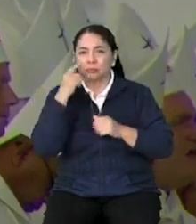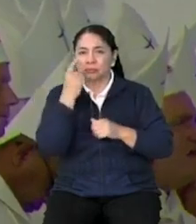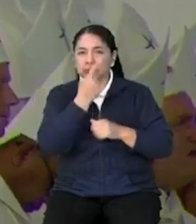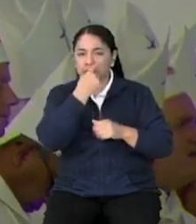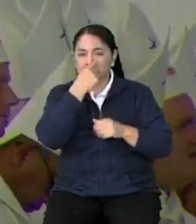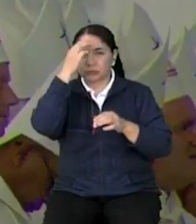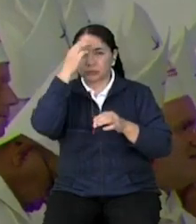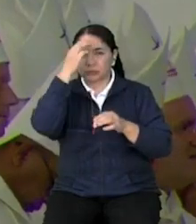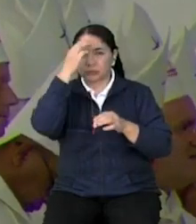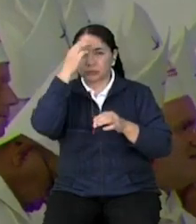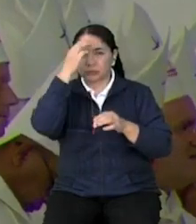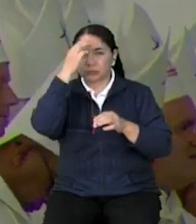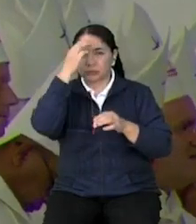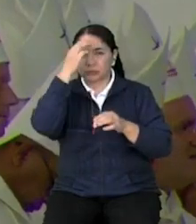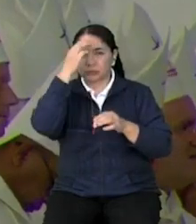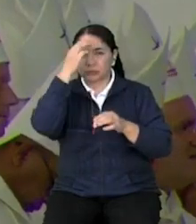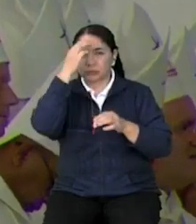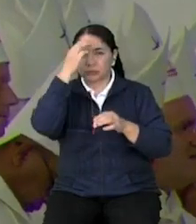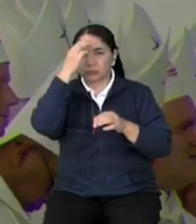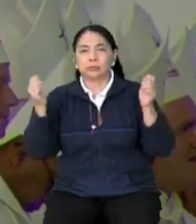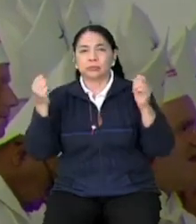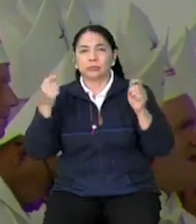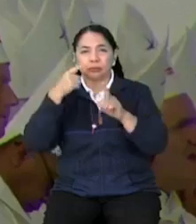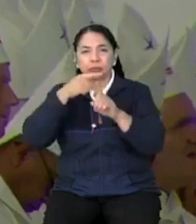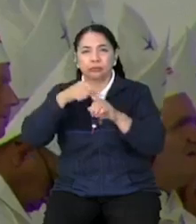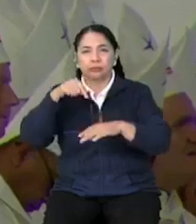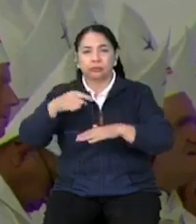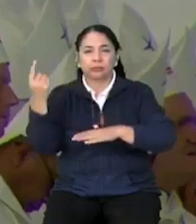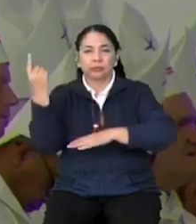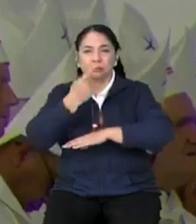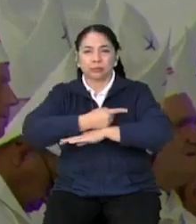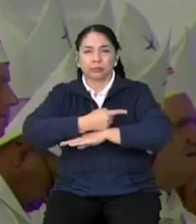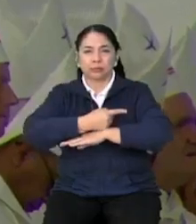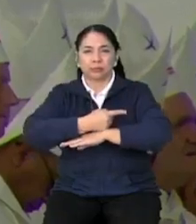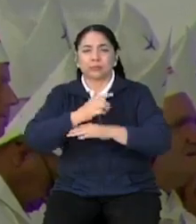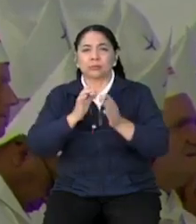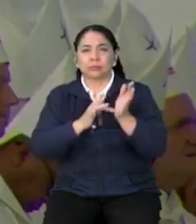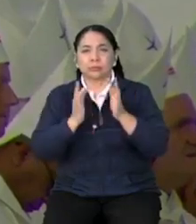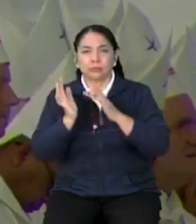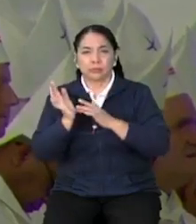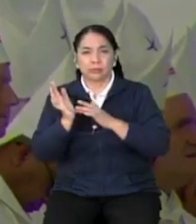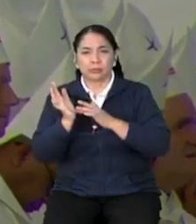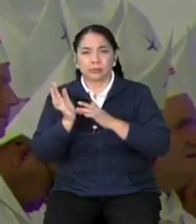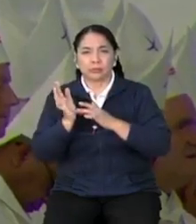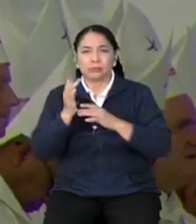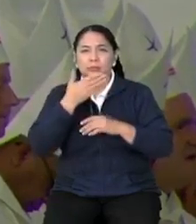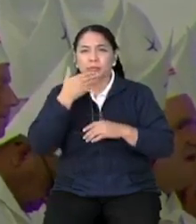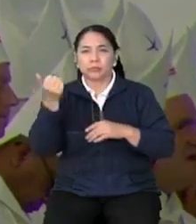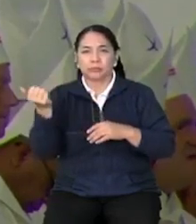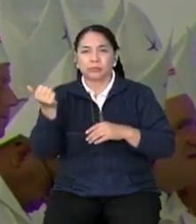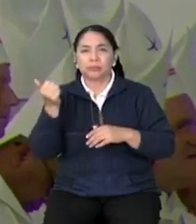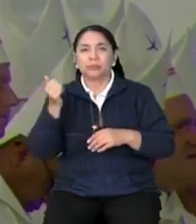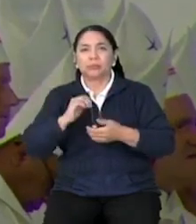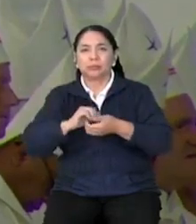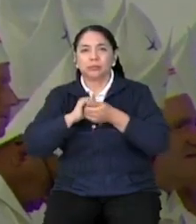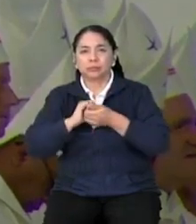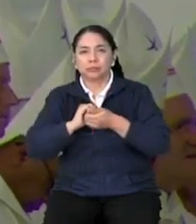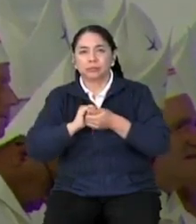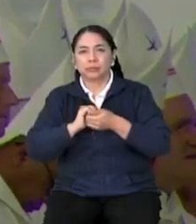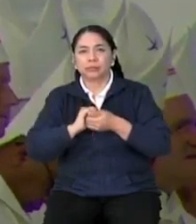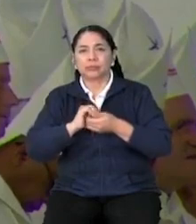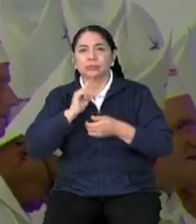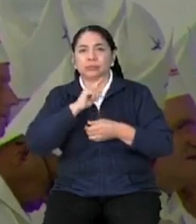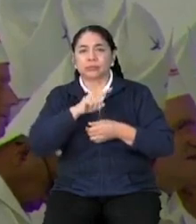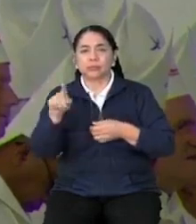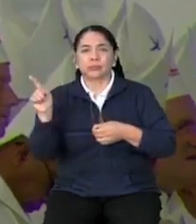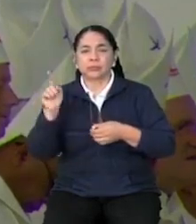la fe celebran este día que Jesús es el mejor amigo de ustedes Y